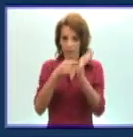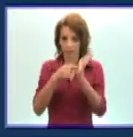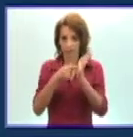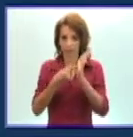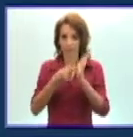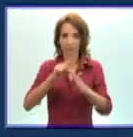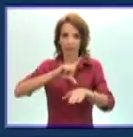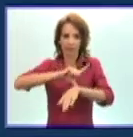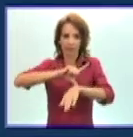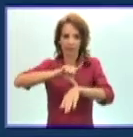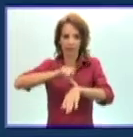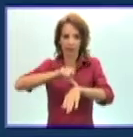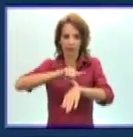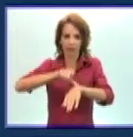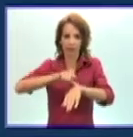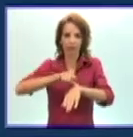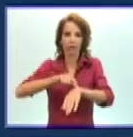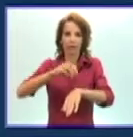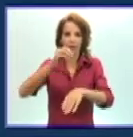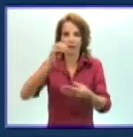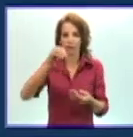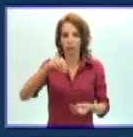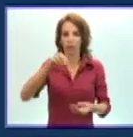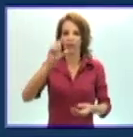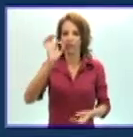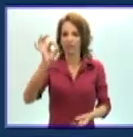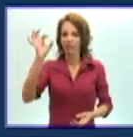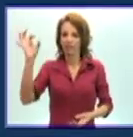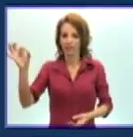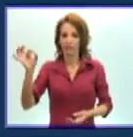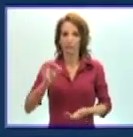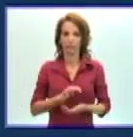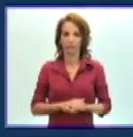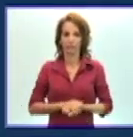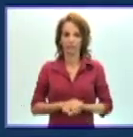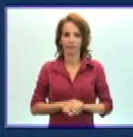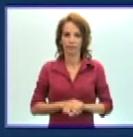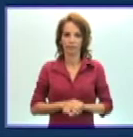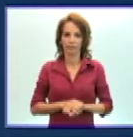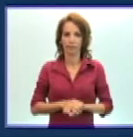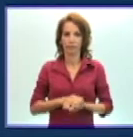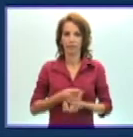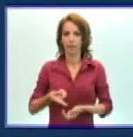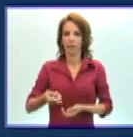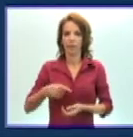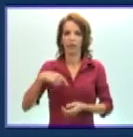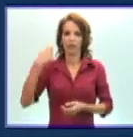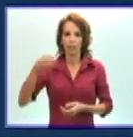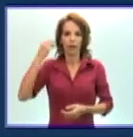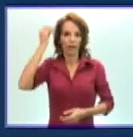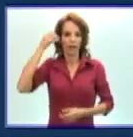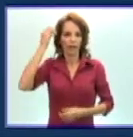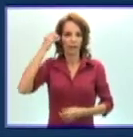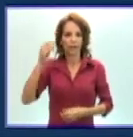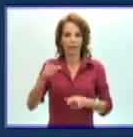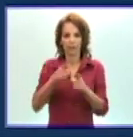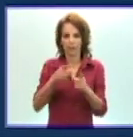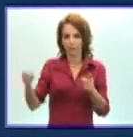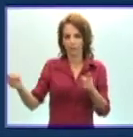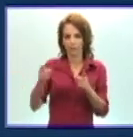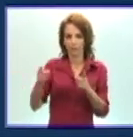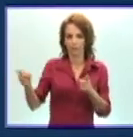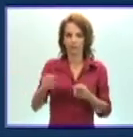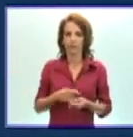las agujas se ponen en cero. Y posteriormente vamos a analizar las escalas. Miren estas dos escalas que aparecen por